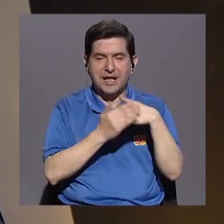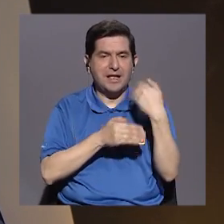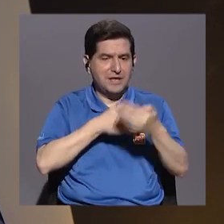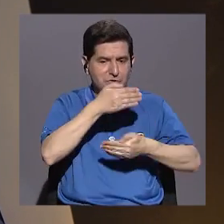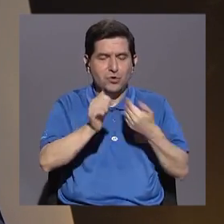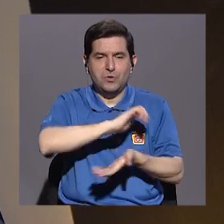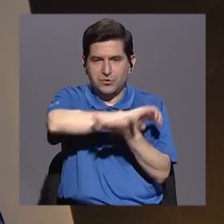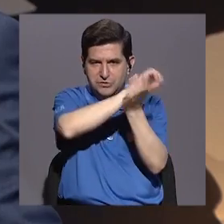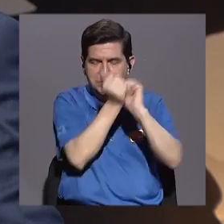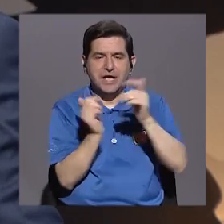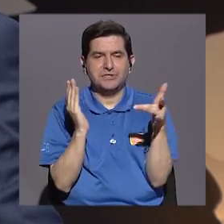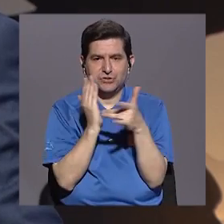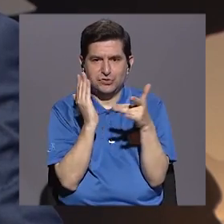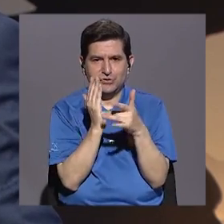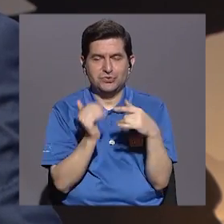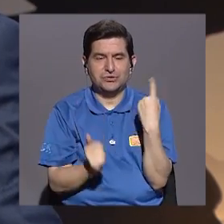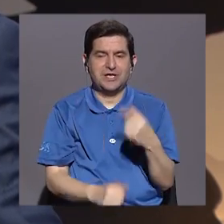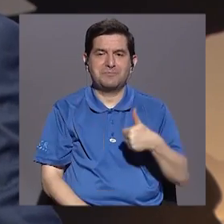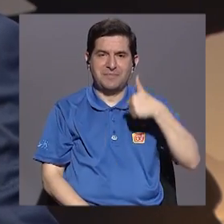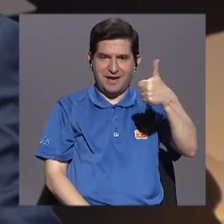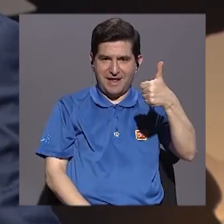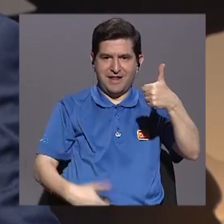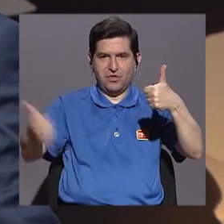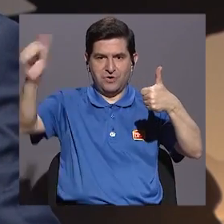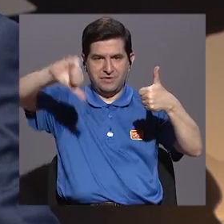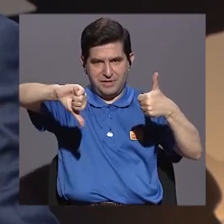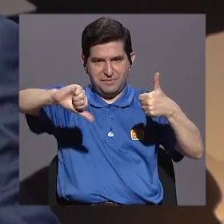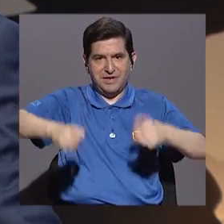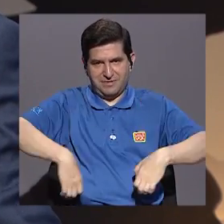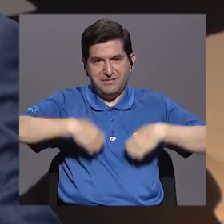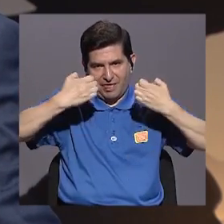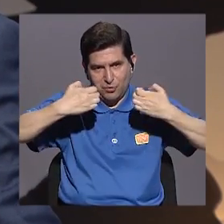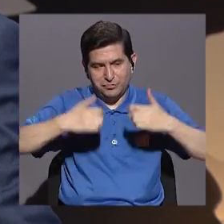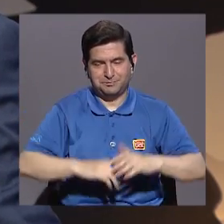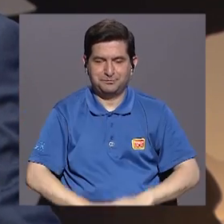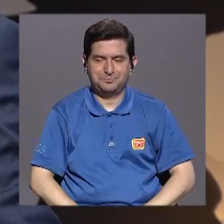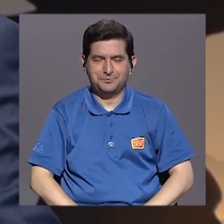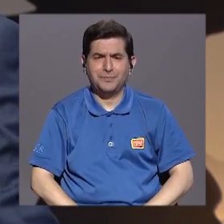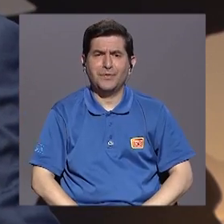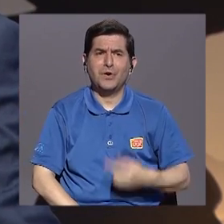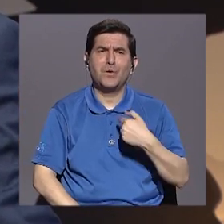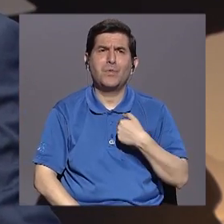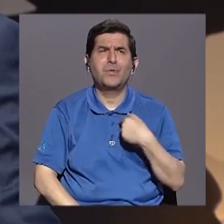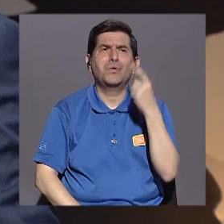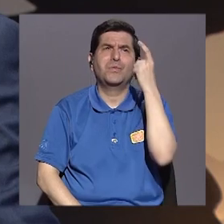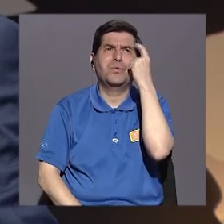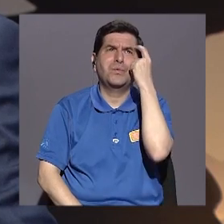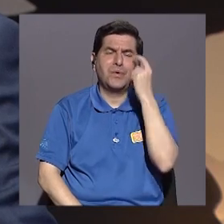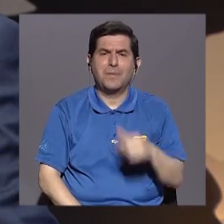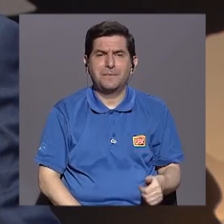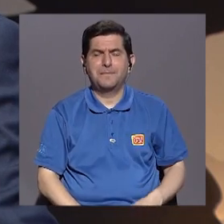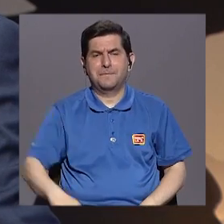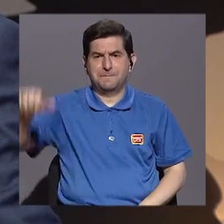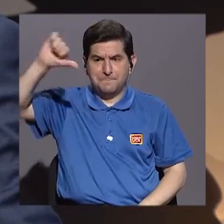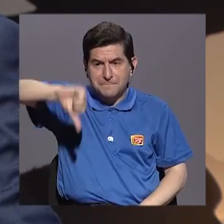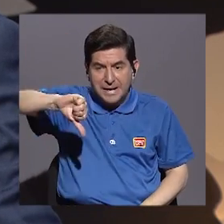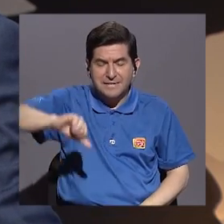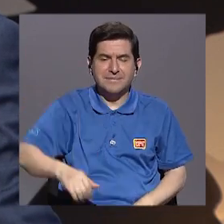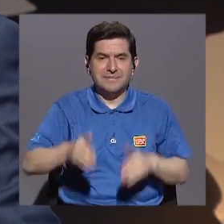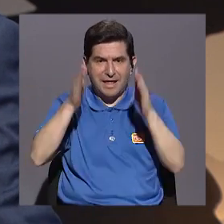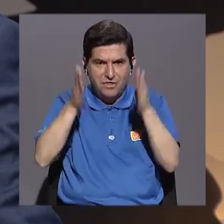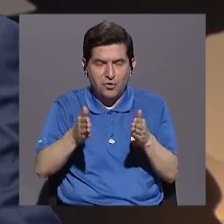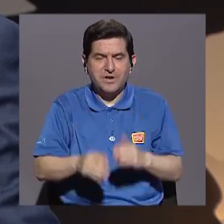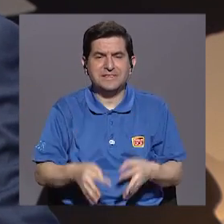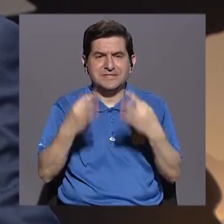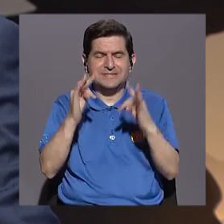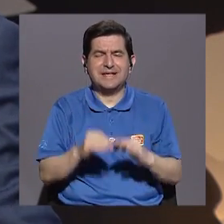transición tecnológica y siempre hay ganadores y perdedores lo que lo que uno tendría pensar estos perdedores deberían de